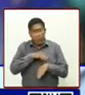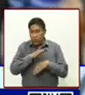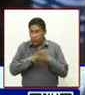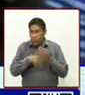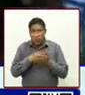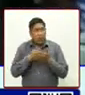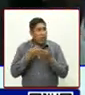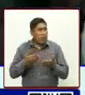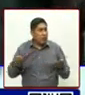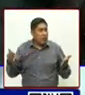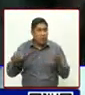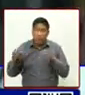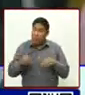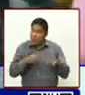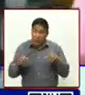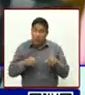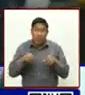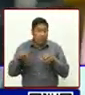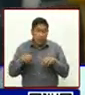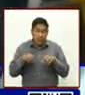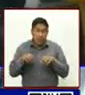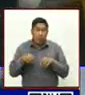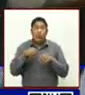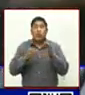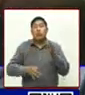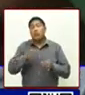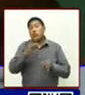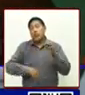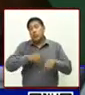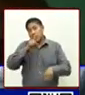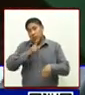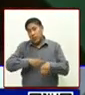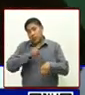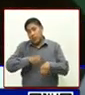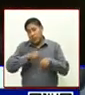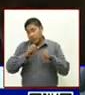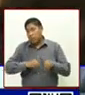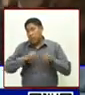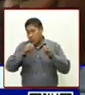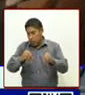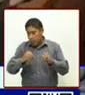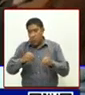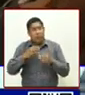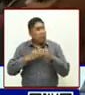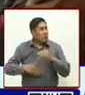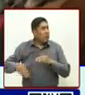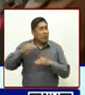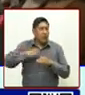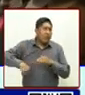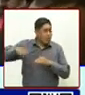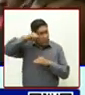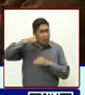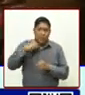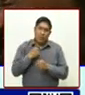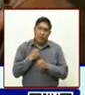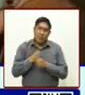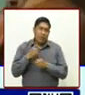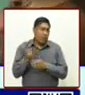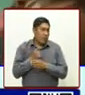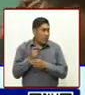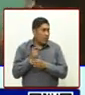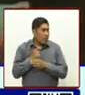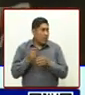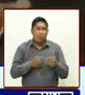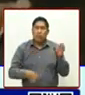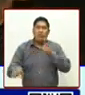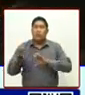cosas que se haga y se dicte justicia, ¿no? En los tiempos establecidos, y hemos superado el trabajo técnico,